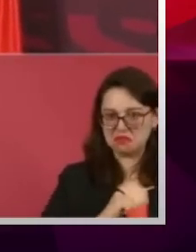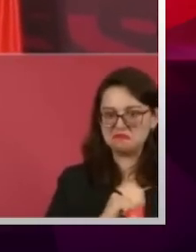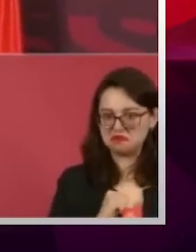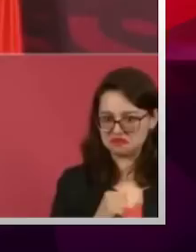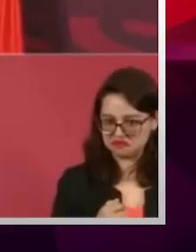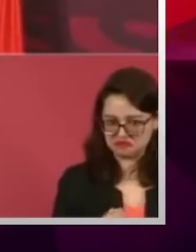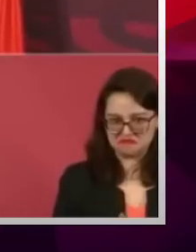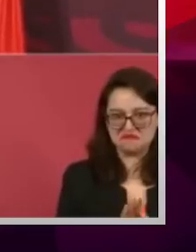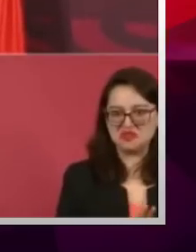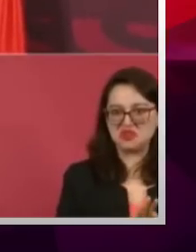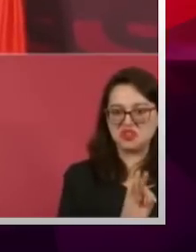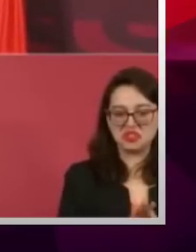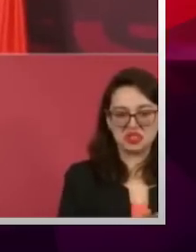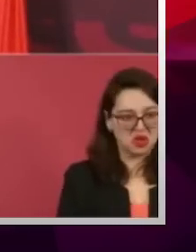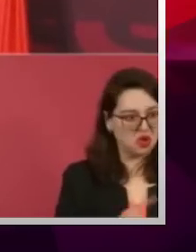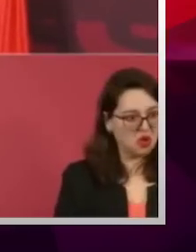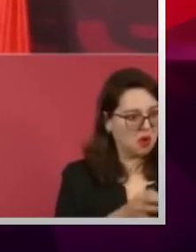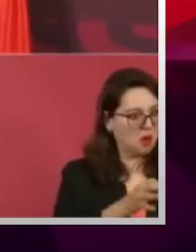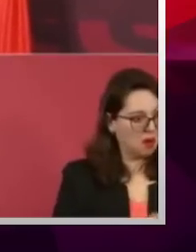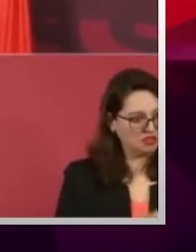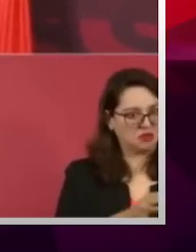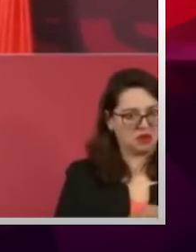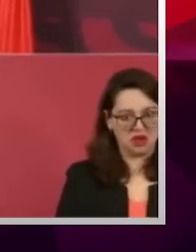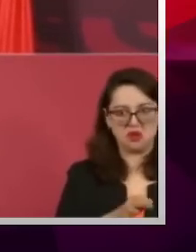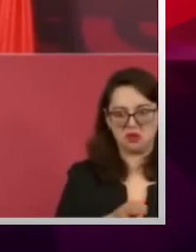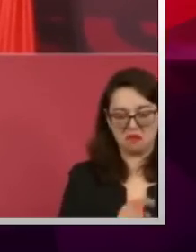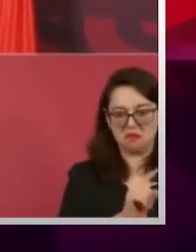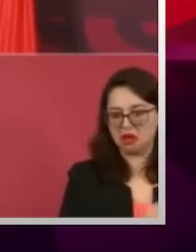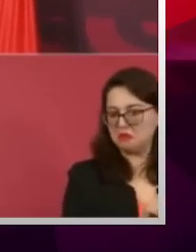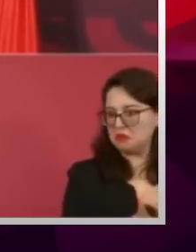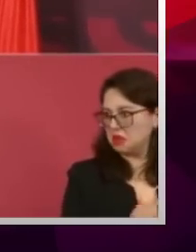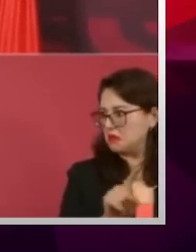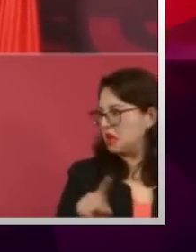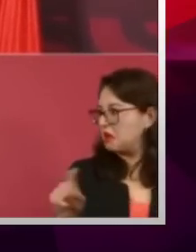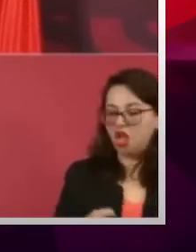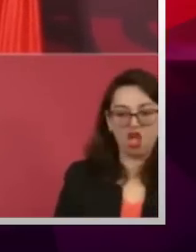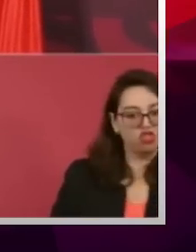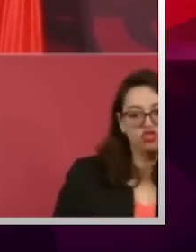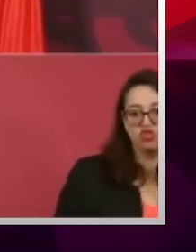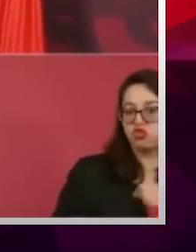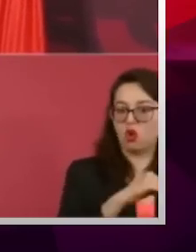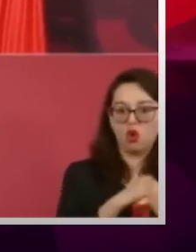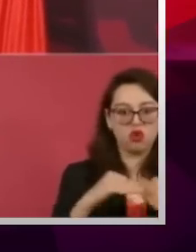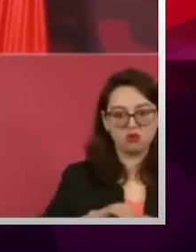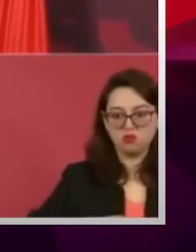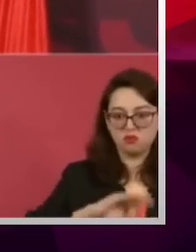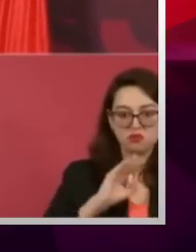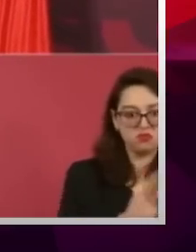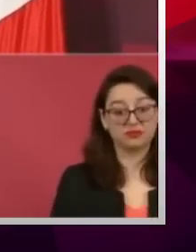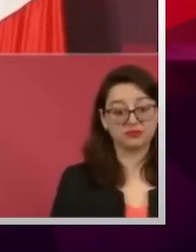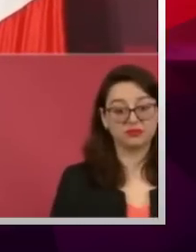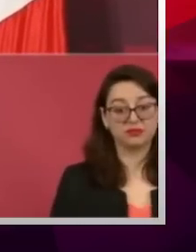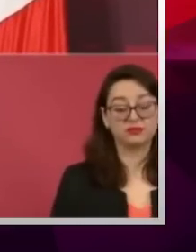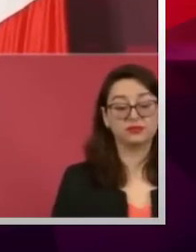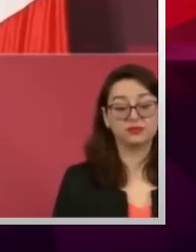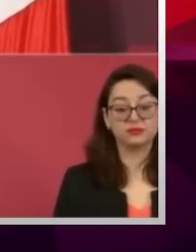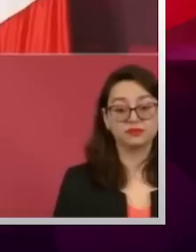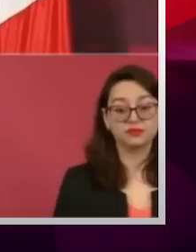porque un juez y otro y otro y otro había Consigna